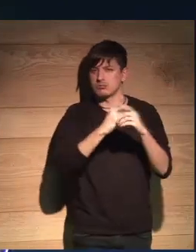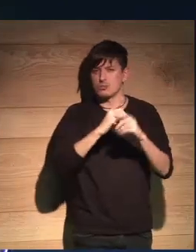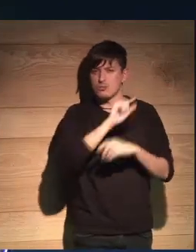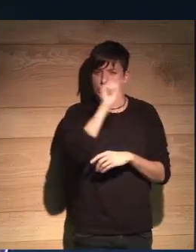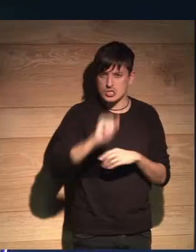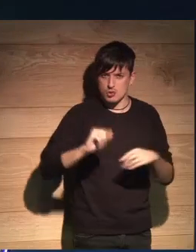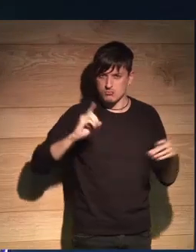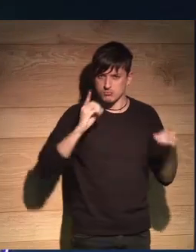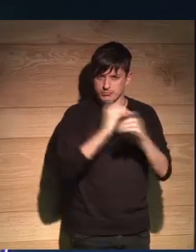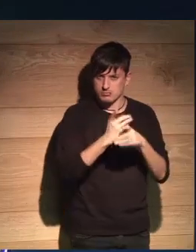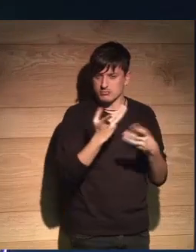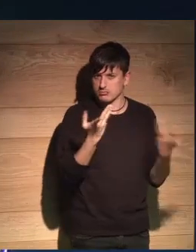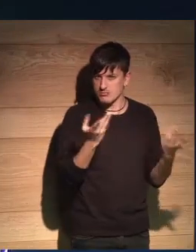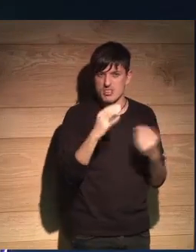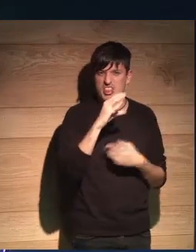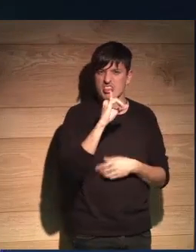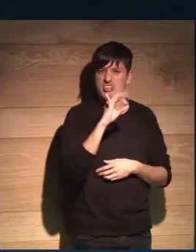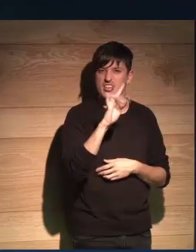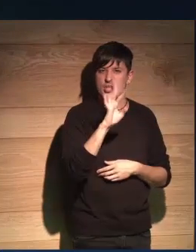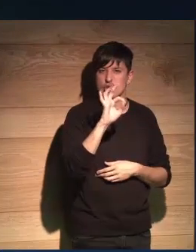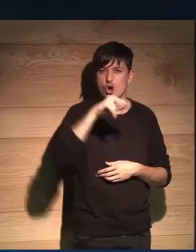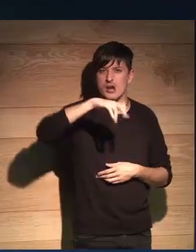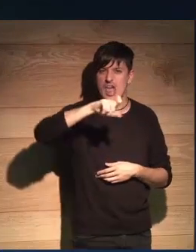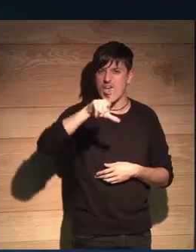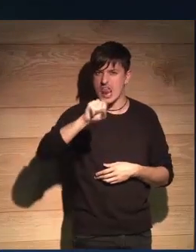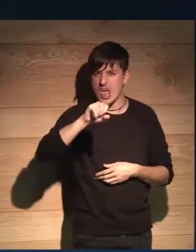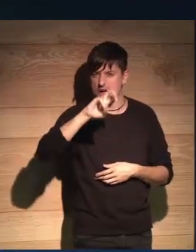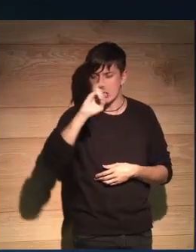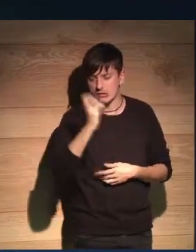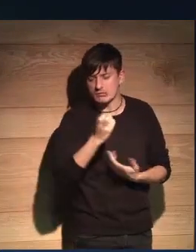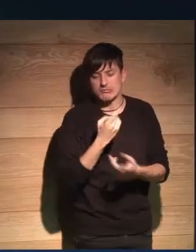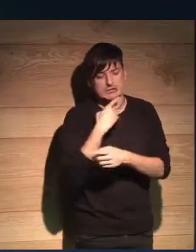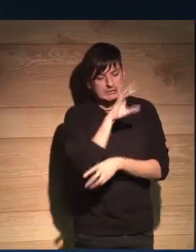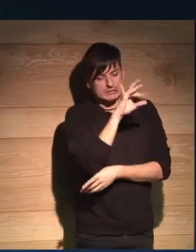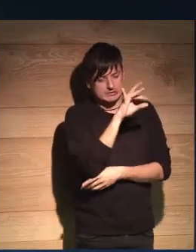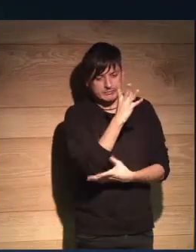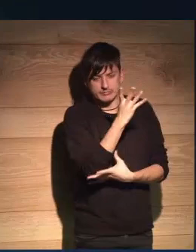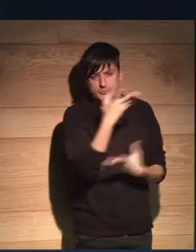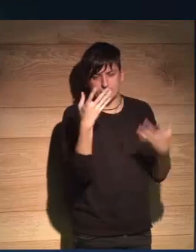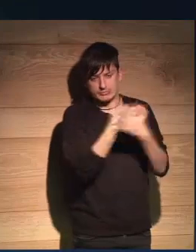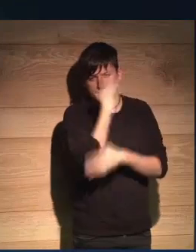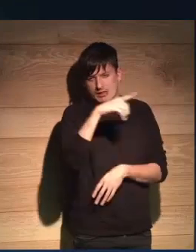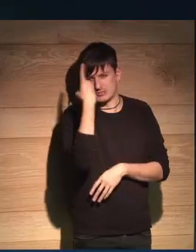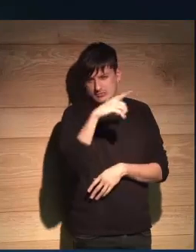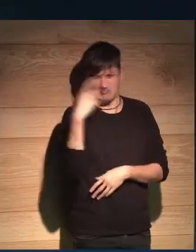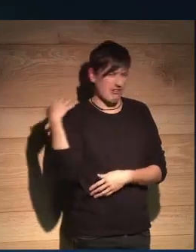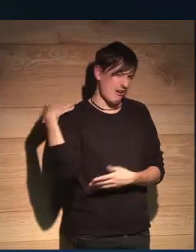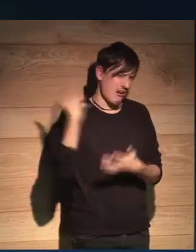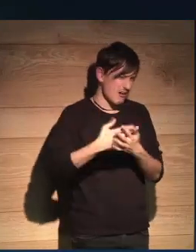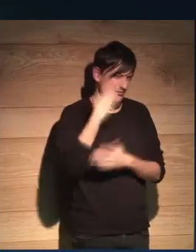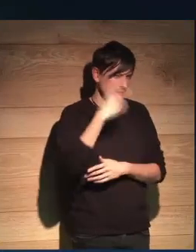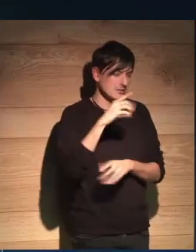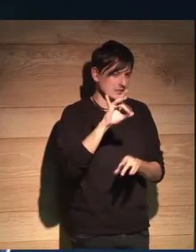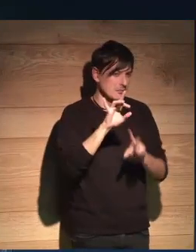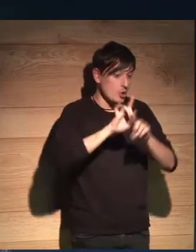mosquito tigre, basado en la citronela, pero claro, normalmente ustedes dirán, ya, la citronela, eso se utiliza, eso ya lo sabemos de hace mucho tiempo, ya, pero tiene una